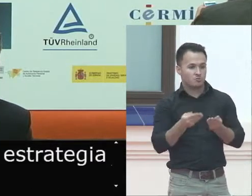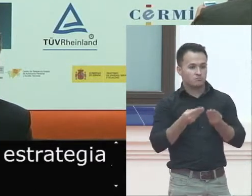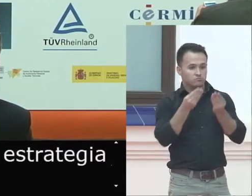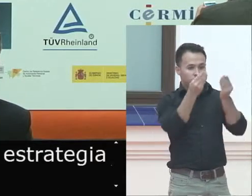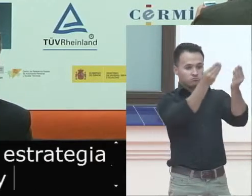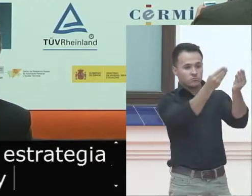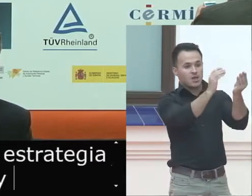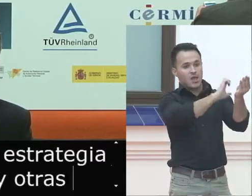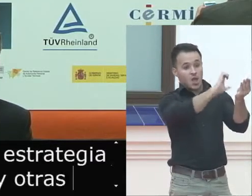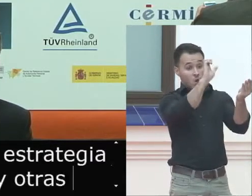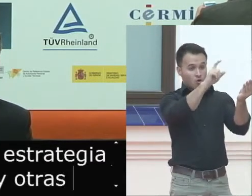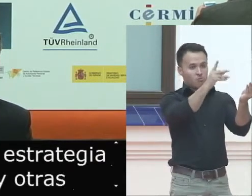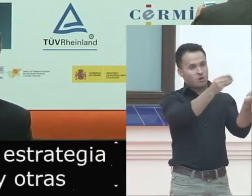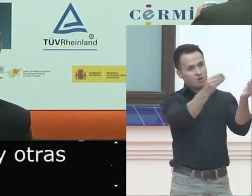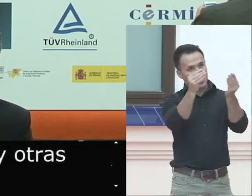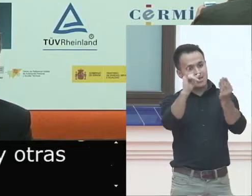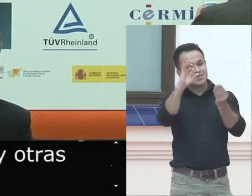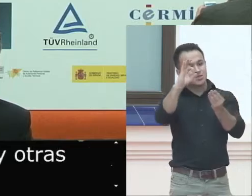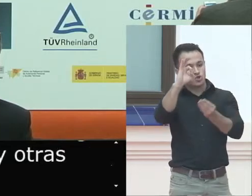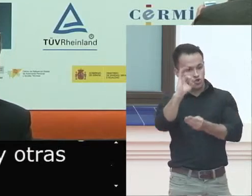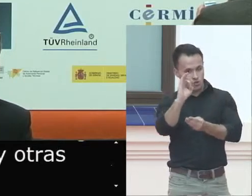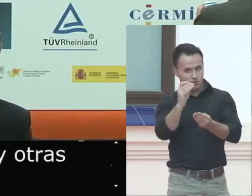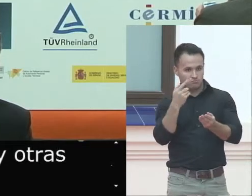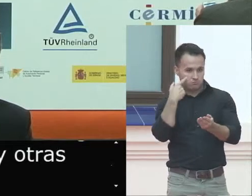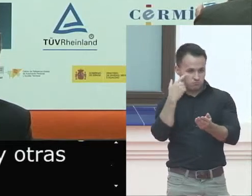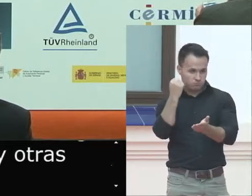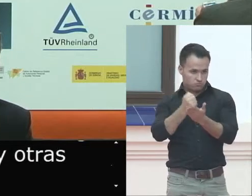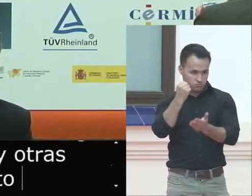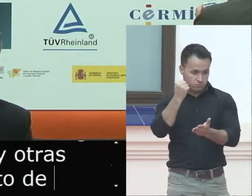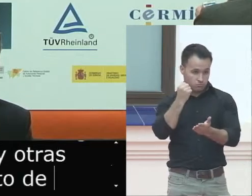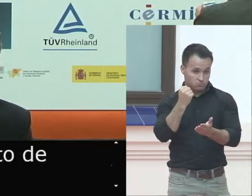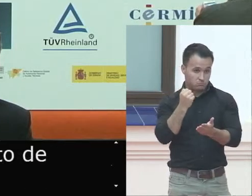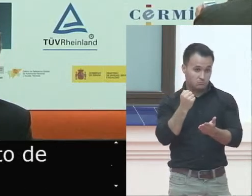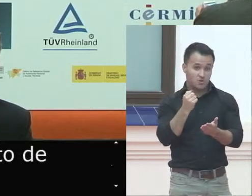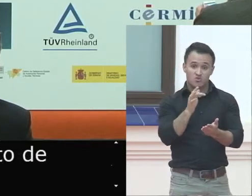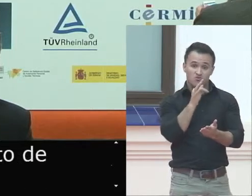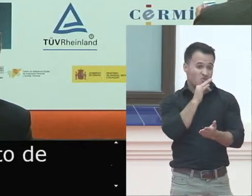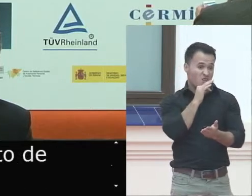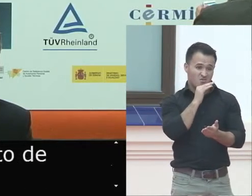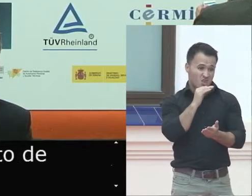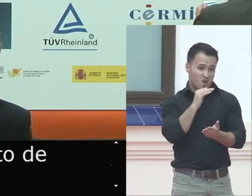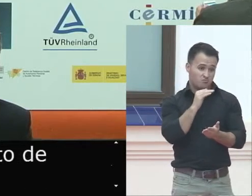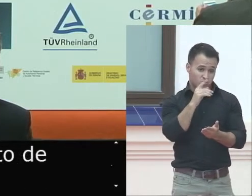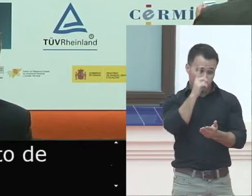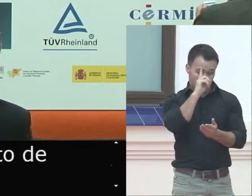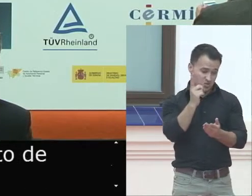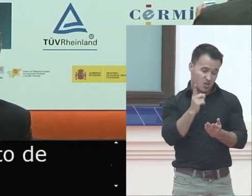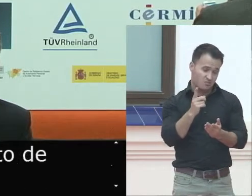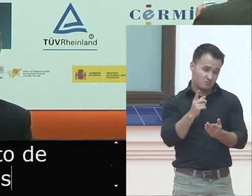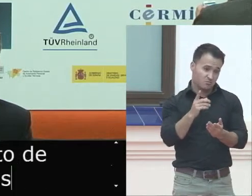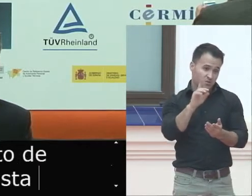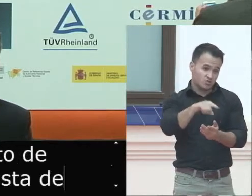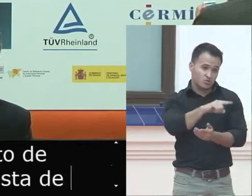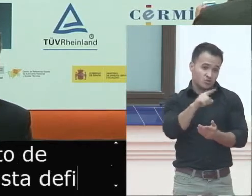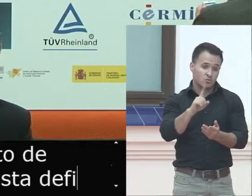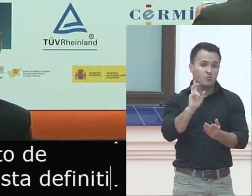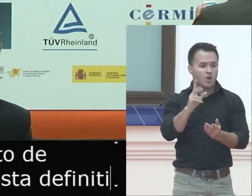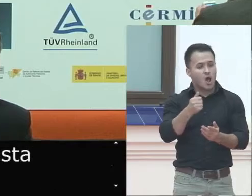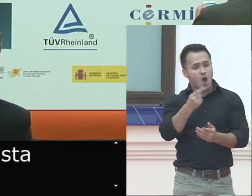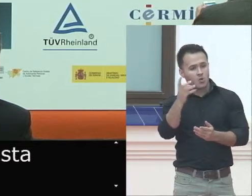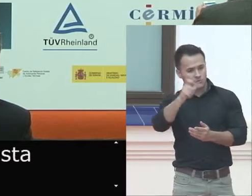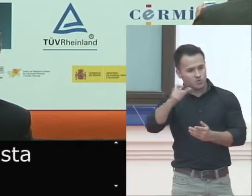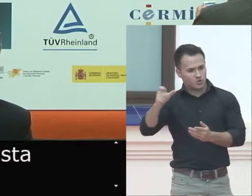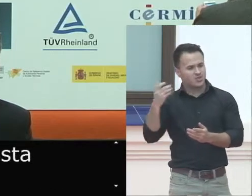de europeo a ISO. Todavía no se han concretado y no hay ninguna propuesta definitiva en la mesa, pero sí que hay voces ya, sobre todo